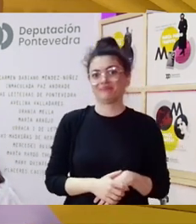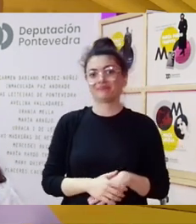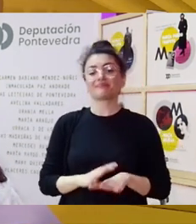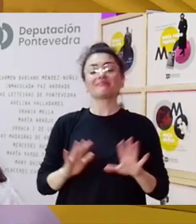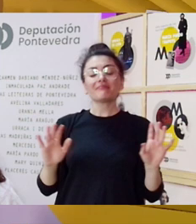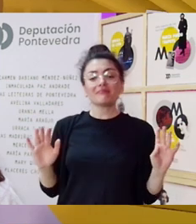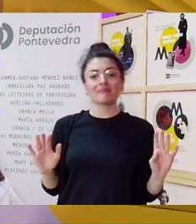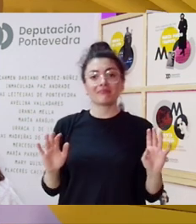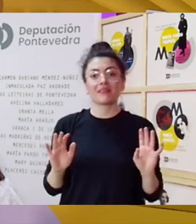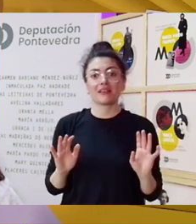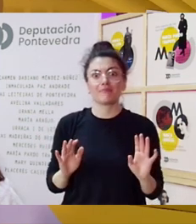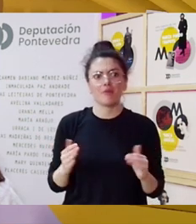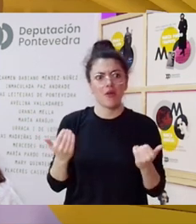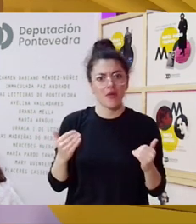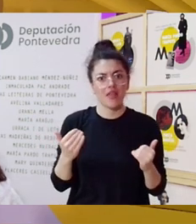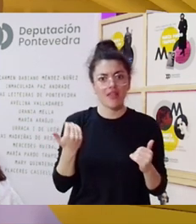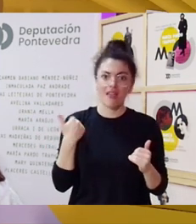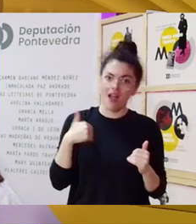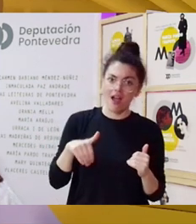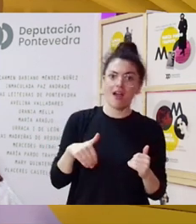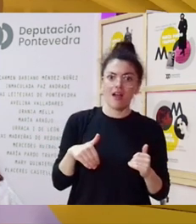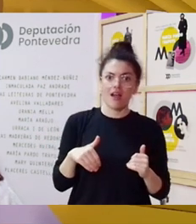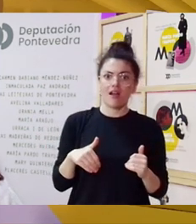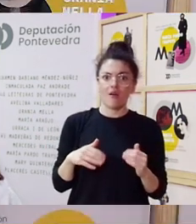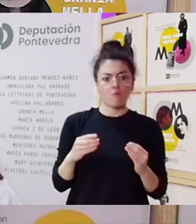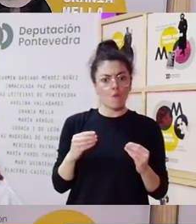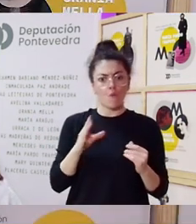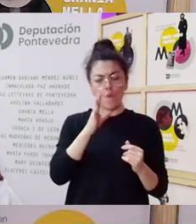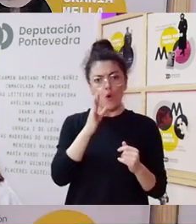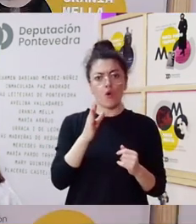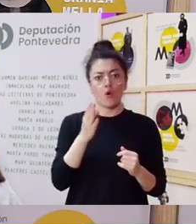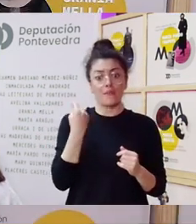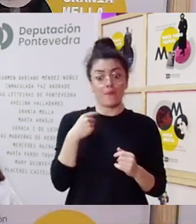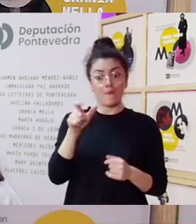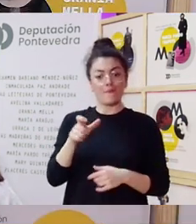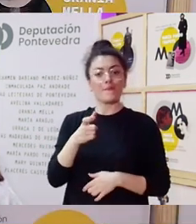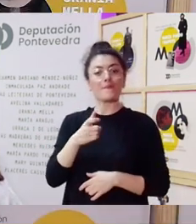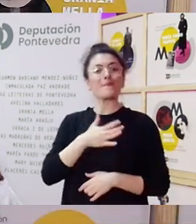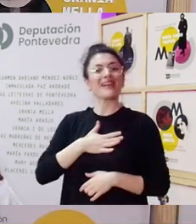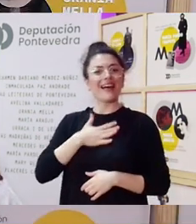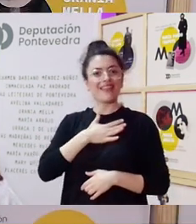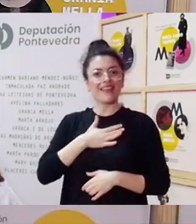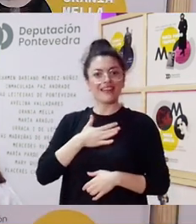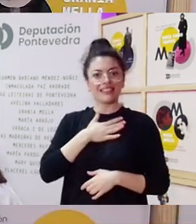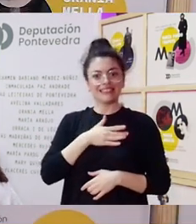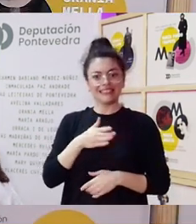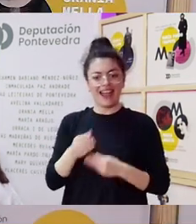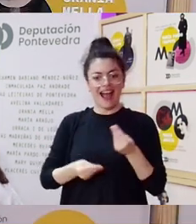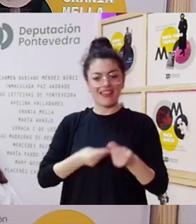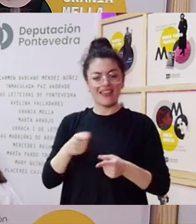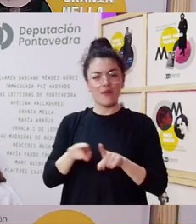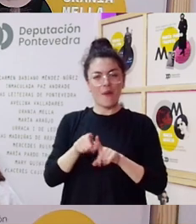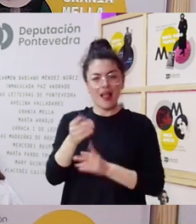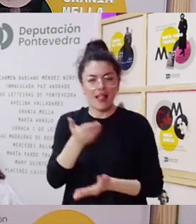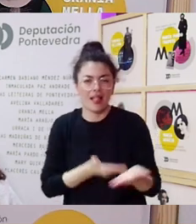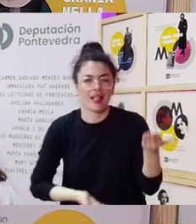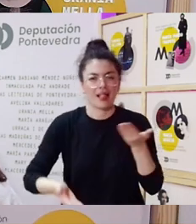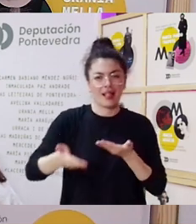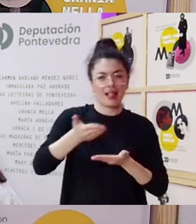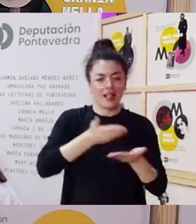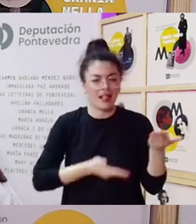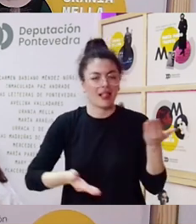Pero bueno, xa corremos bastante, porque aínda esta placer es como a xente de enlace, sí. Con un montón